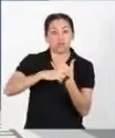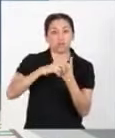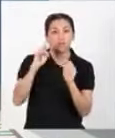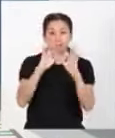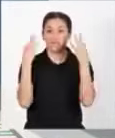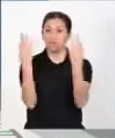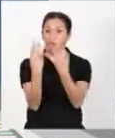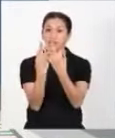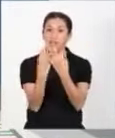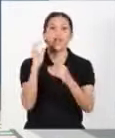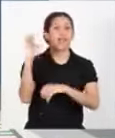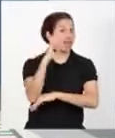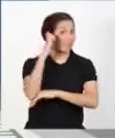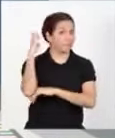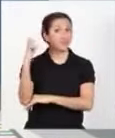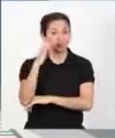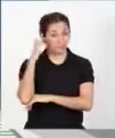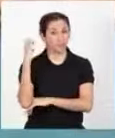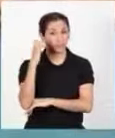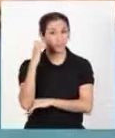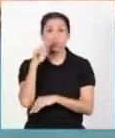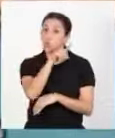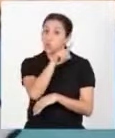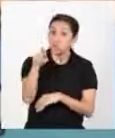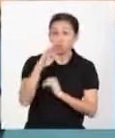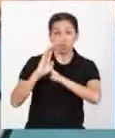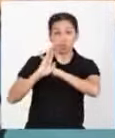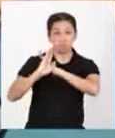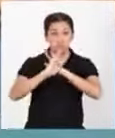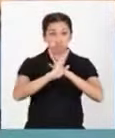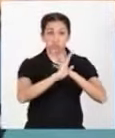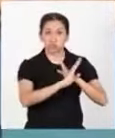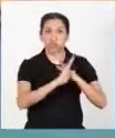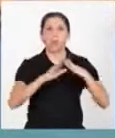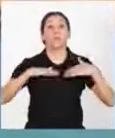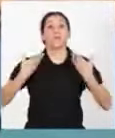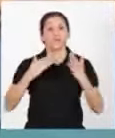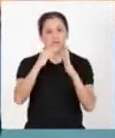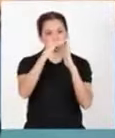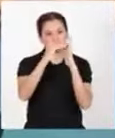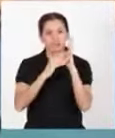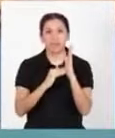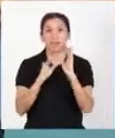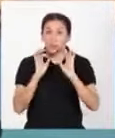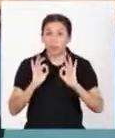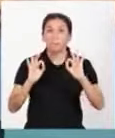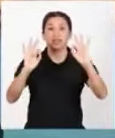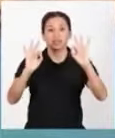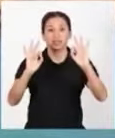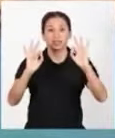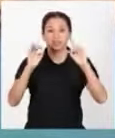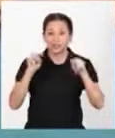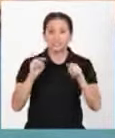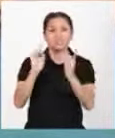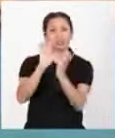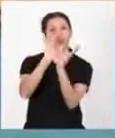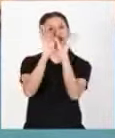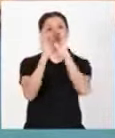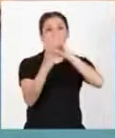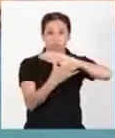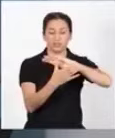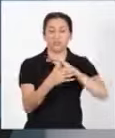plan familiar de emergencias. Si prevenimos, reducimos las consecuencias de estos